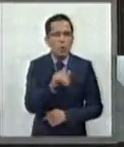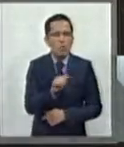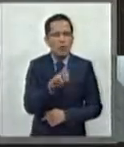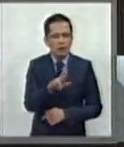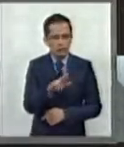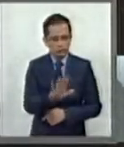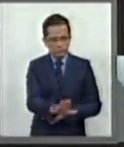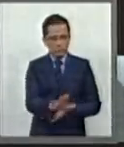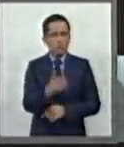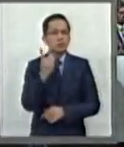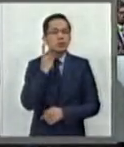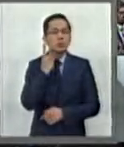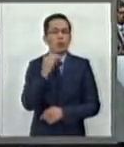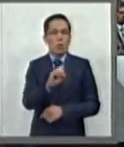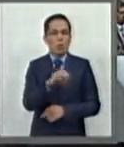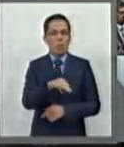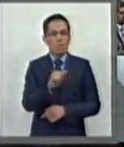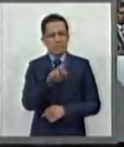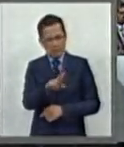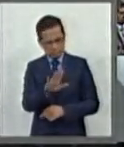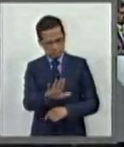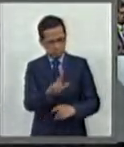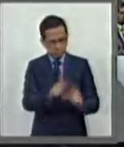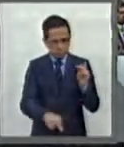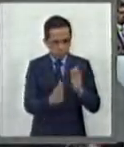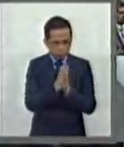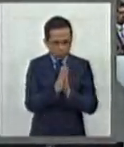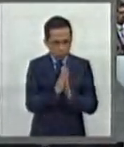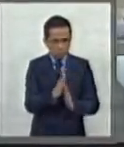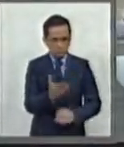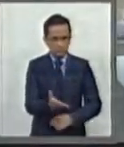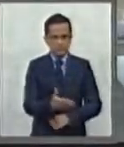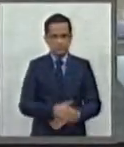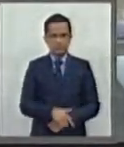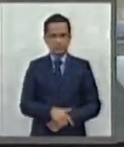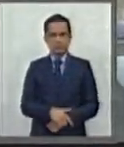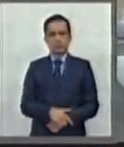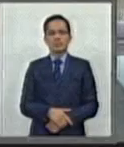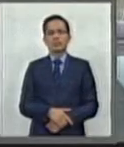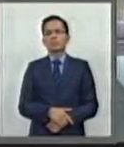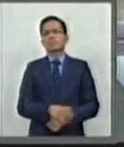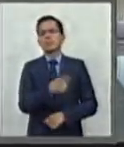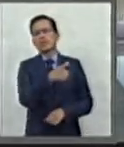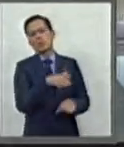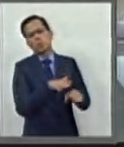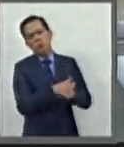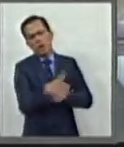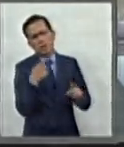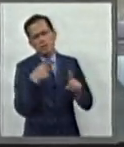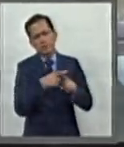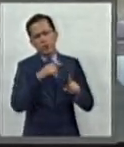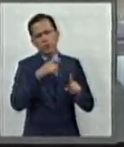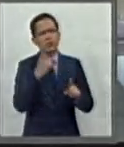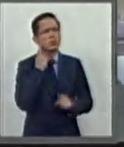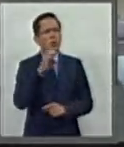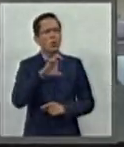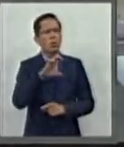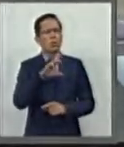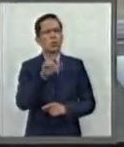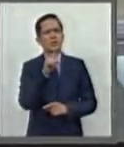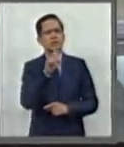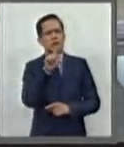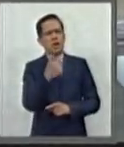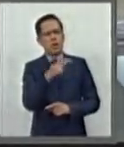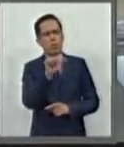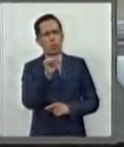compañeros. Diputado Omar Bernardino, ¿me permite, por favor, un segundo? ¿Con qué objeto, diputado Cuitlagua García?